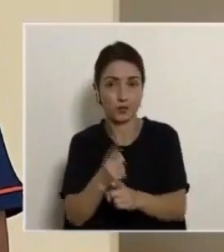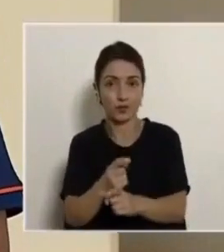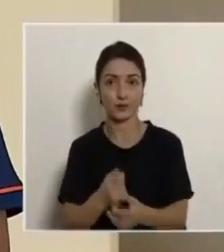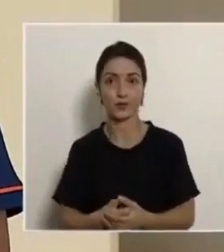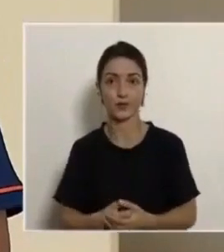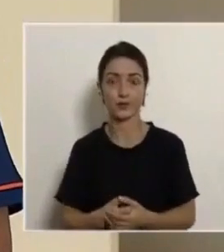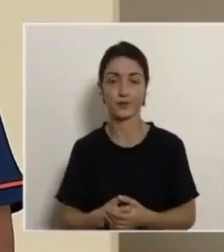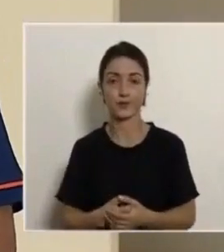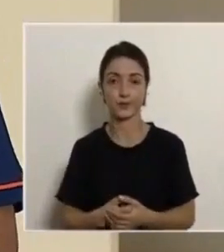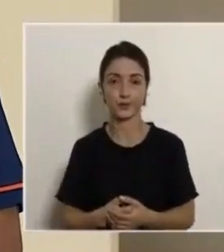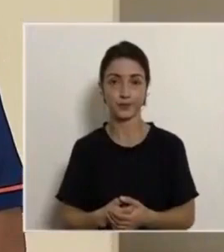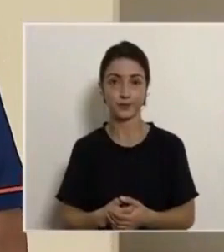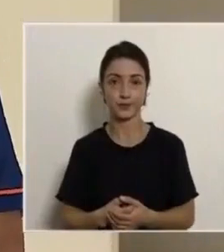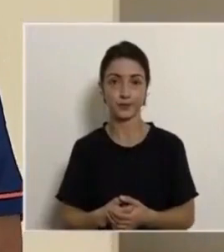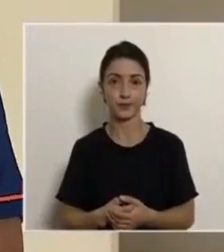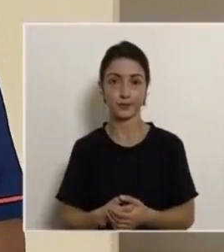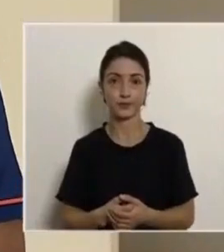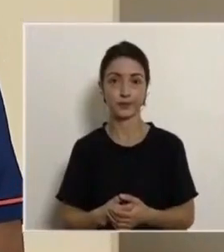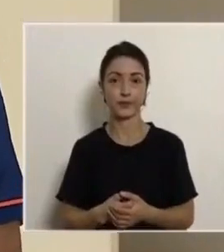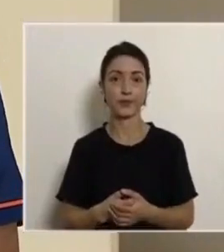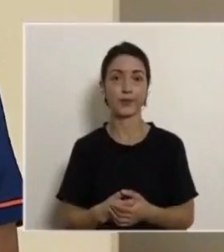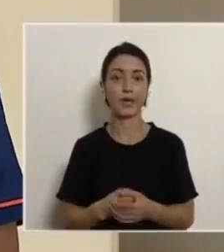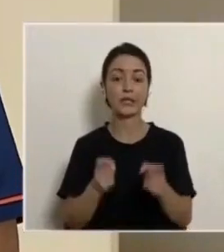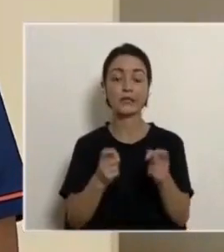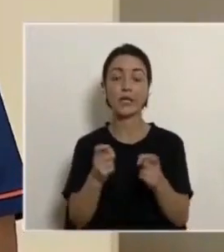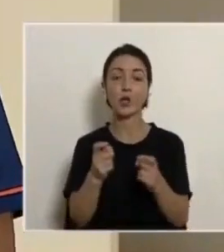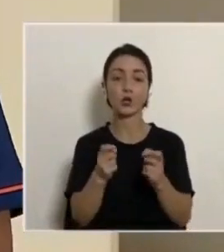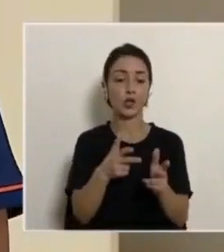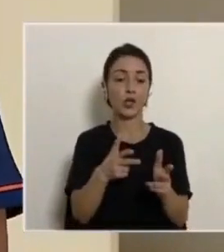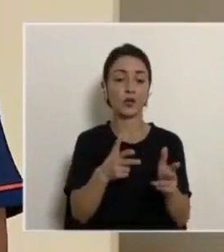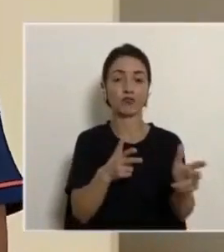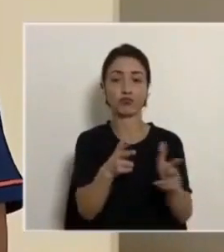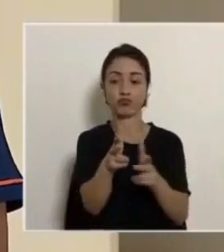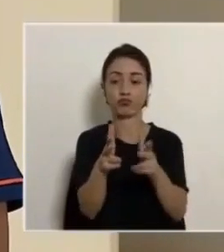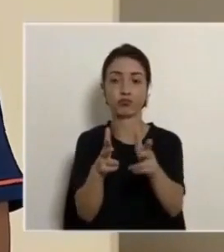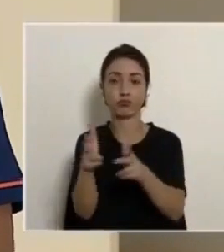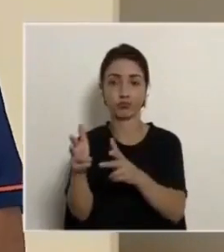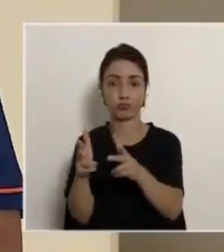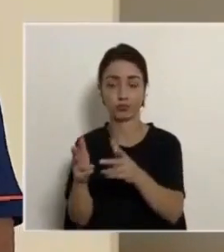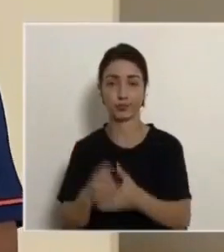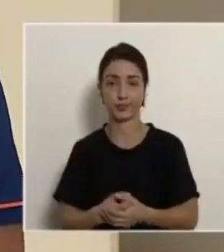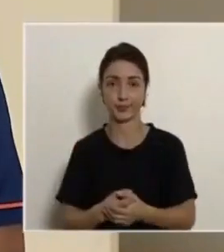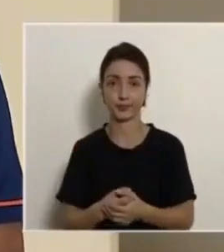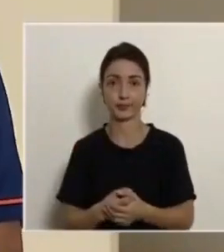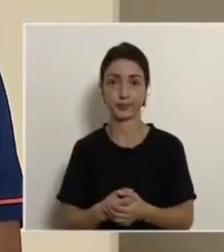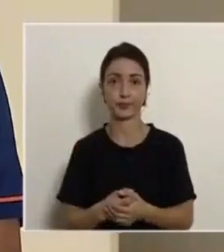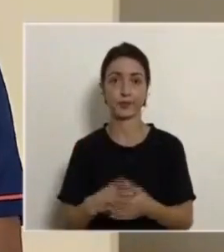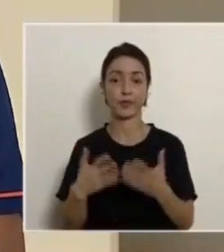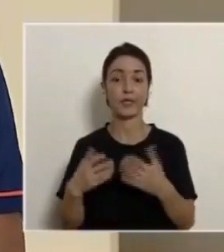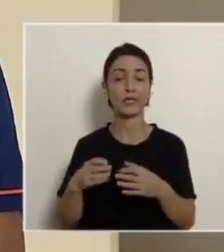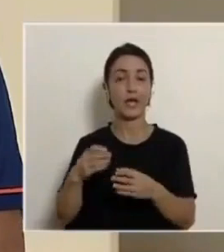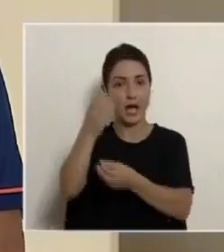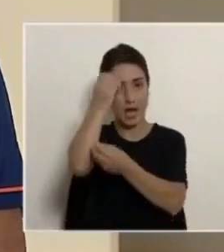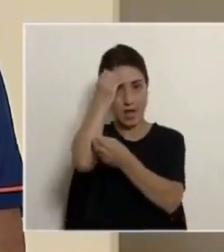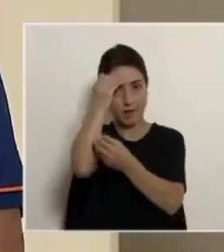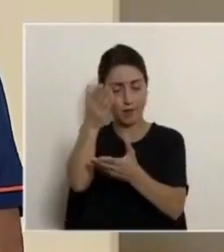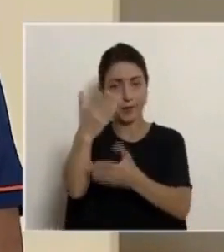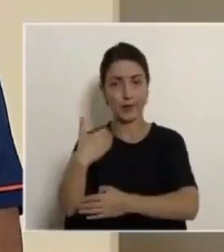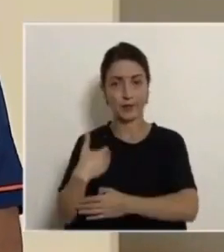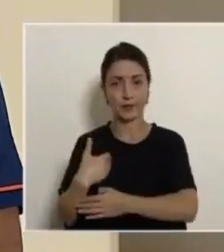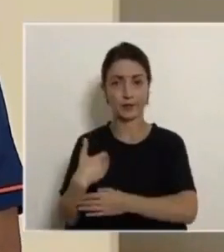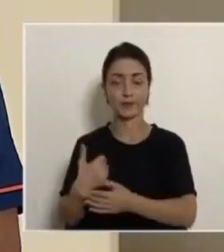perspectiva de lo que es el control del tránsito vehicular. Por lo menos los reportes que tenemos